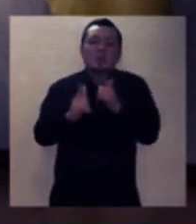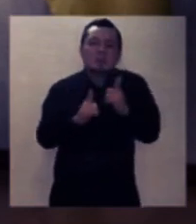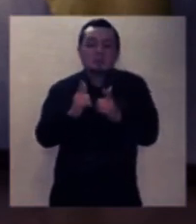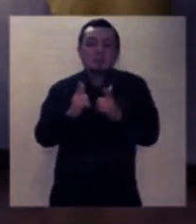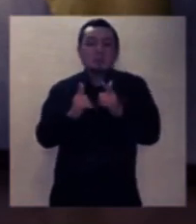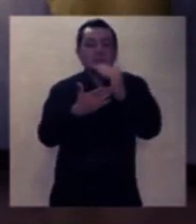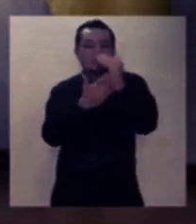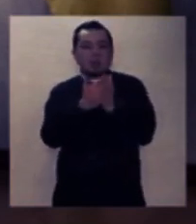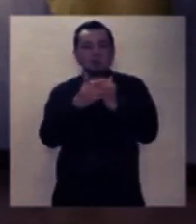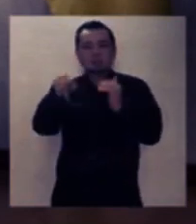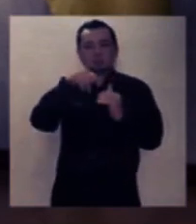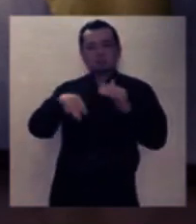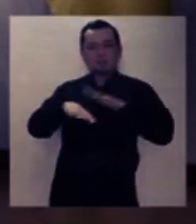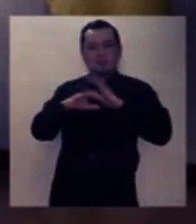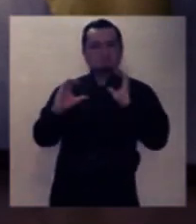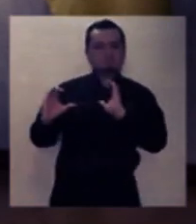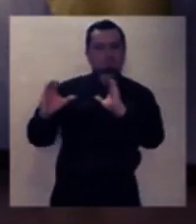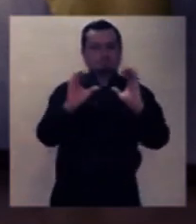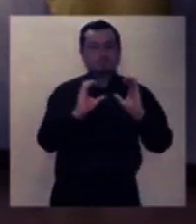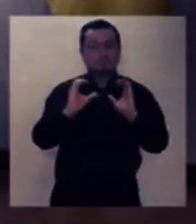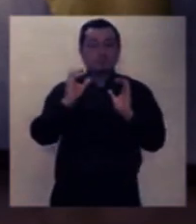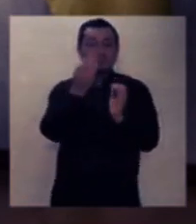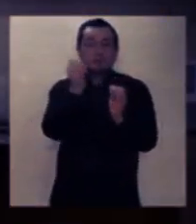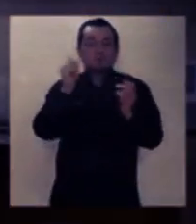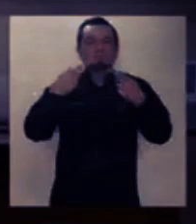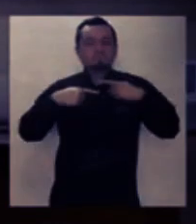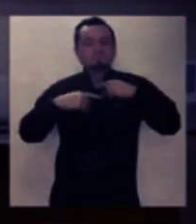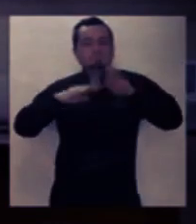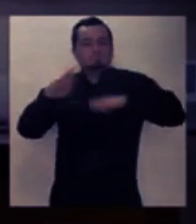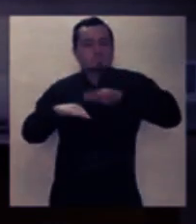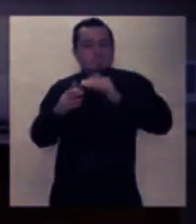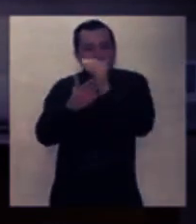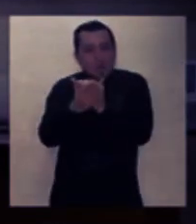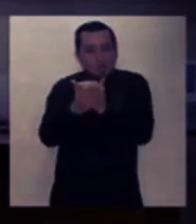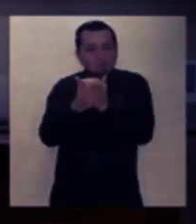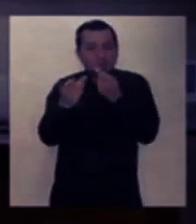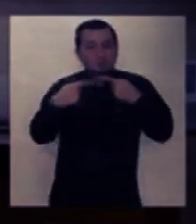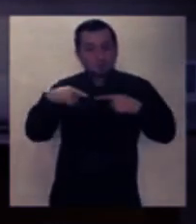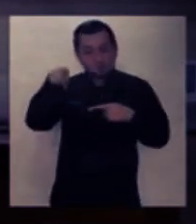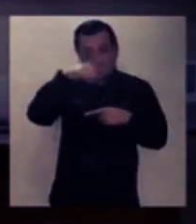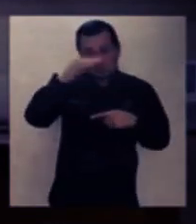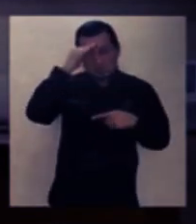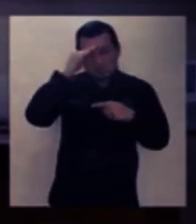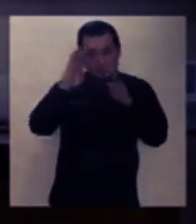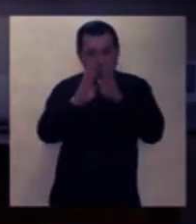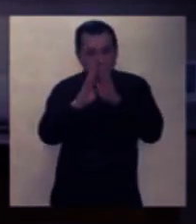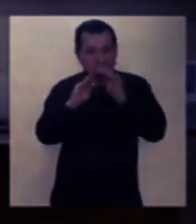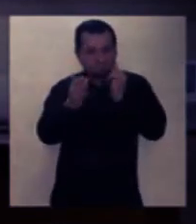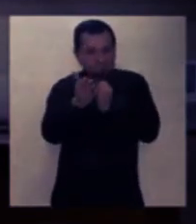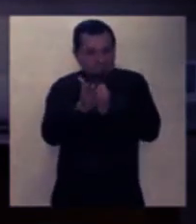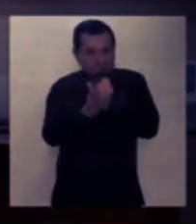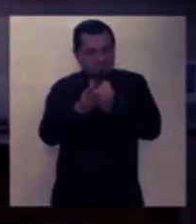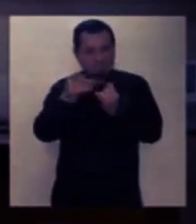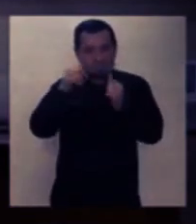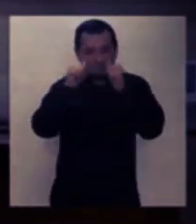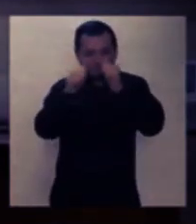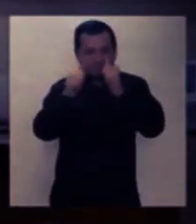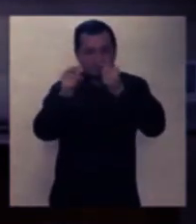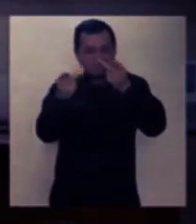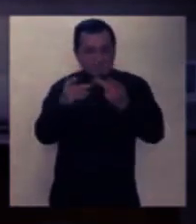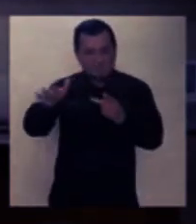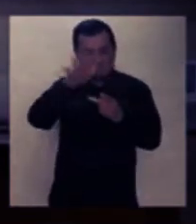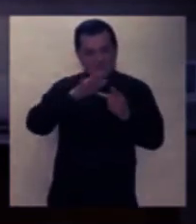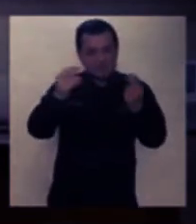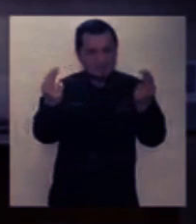alrededor de 17,000 contagios adicionales y 900 muertes. Lo que se ha hecho a partir del 1 de junio ha significado ir tomando nuevas decisiones con una